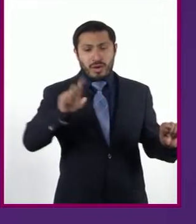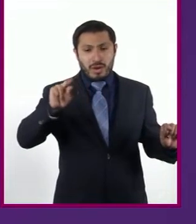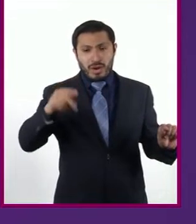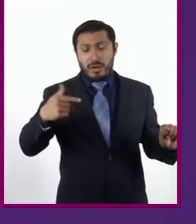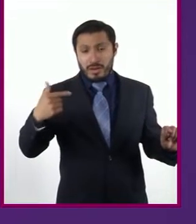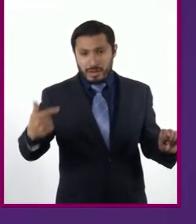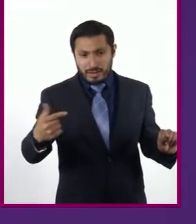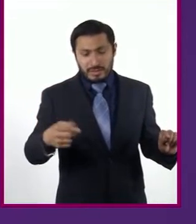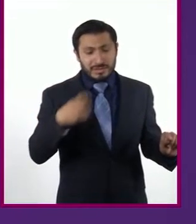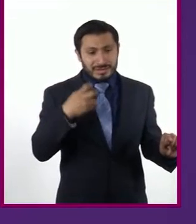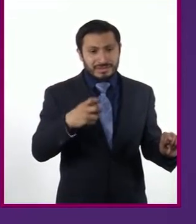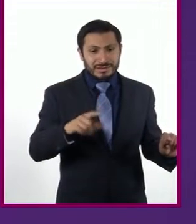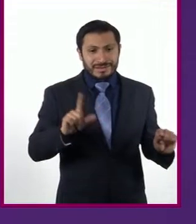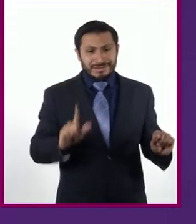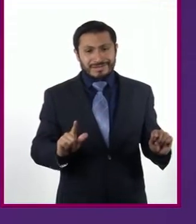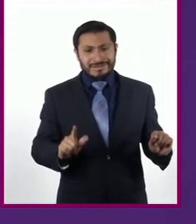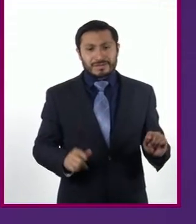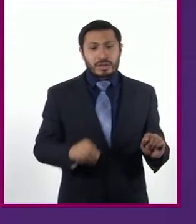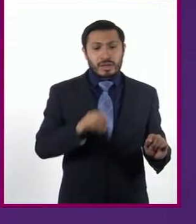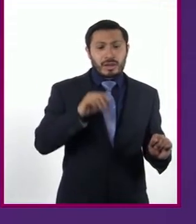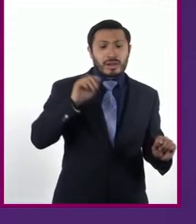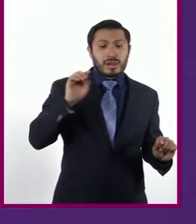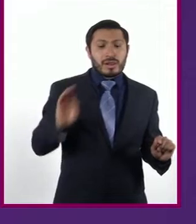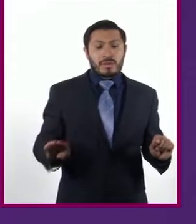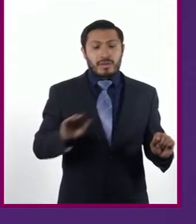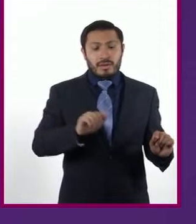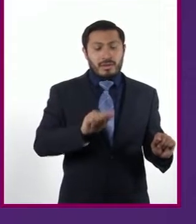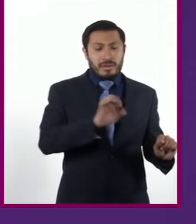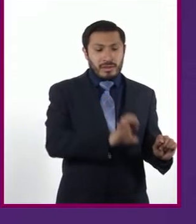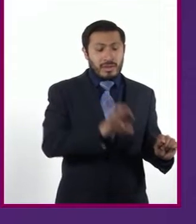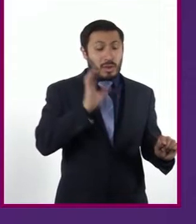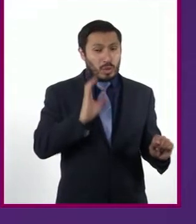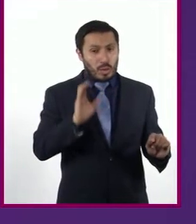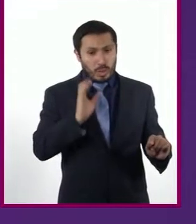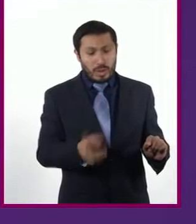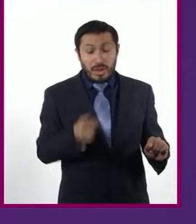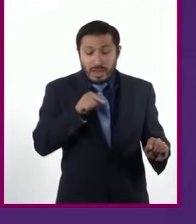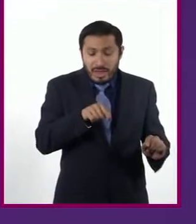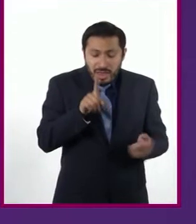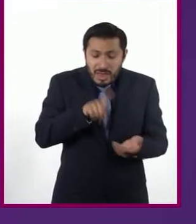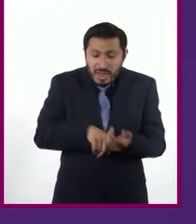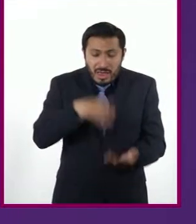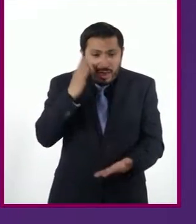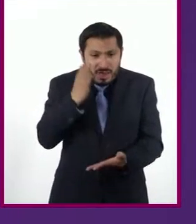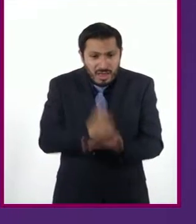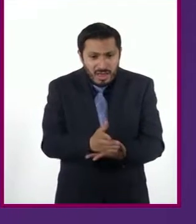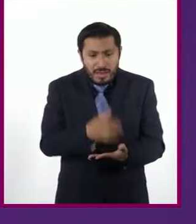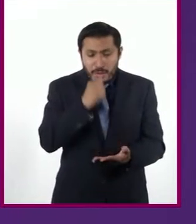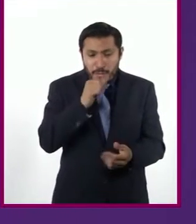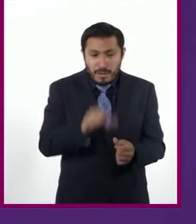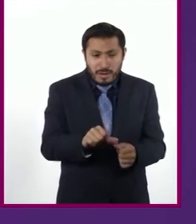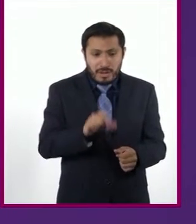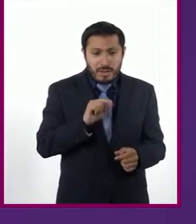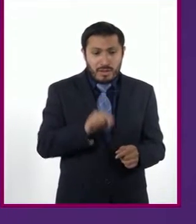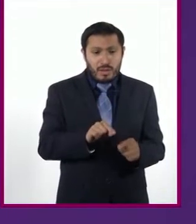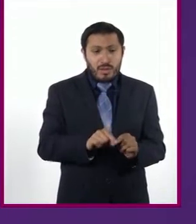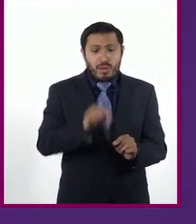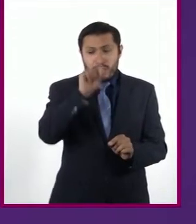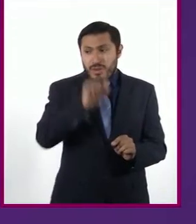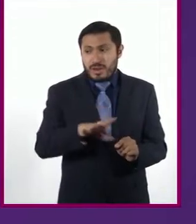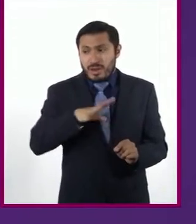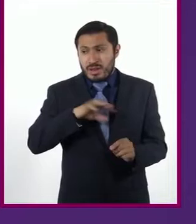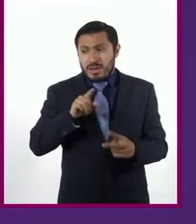a este ángulo BAE, debemos tener cuidado de ubicar en el medio la letra del vértice donde se encuentra el